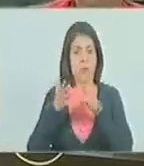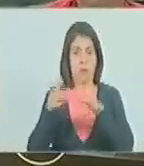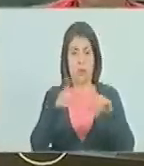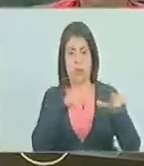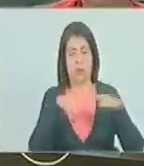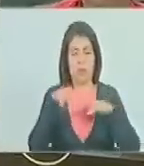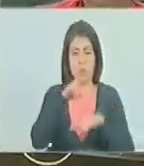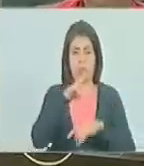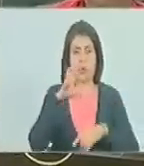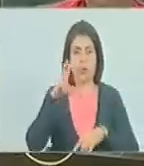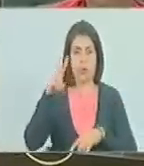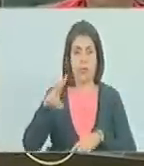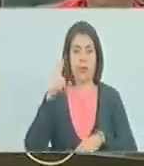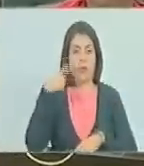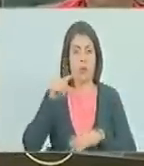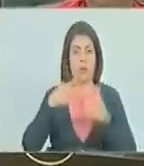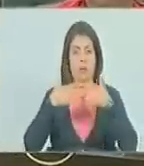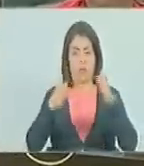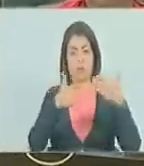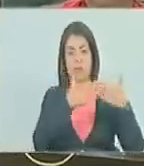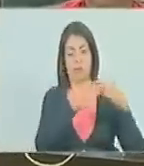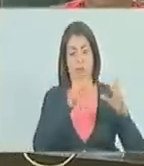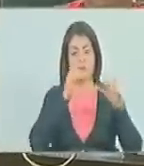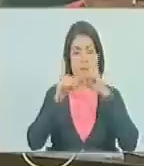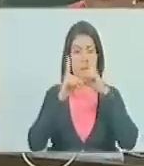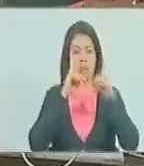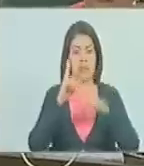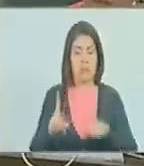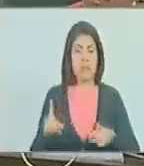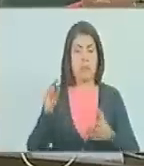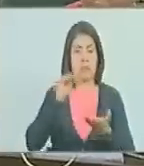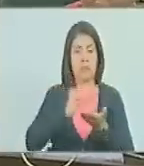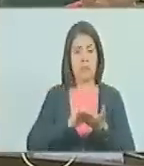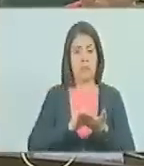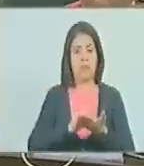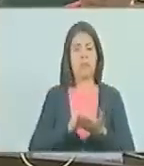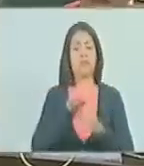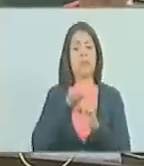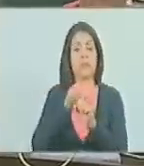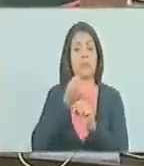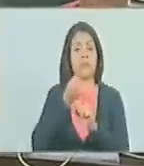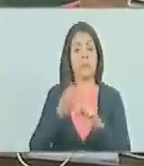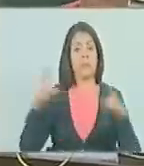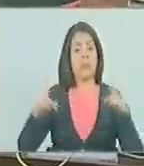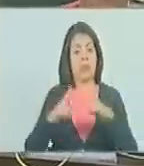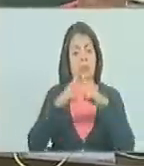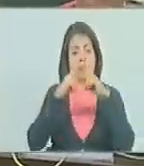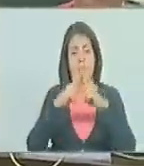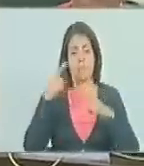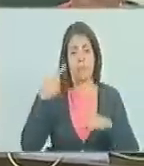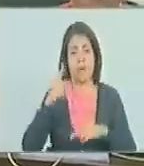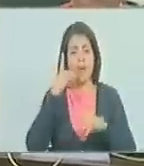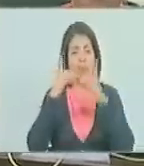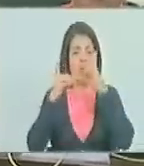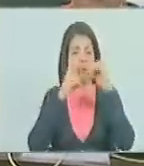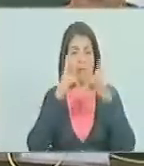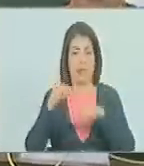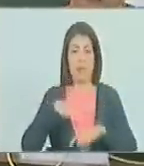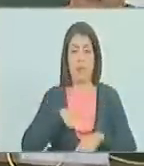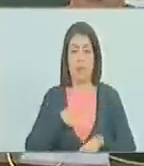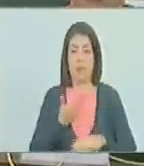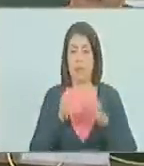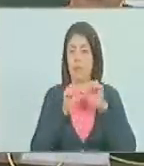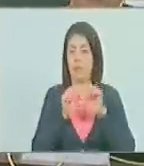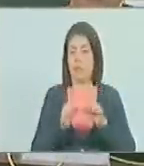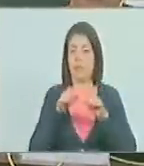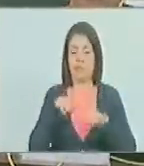en la UCV. Hay que abrir espacios de discusión donde tengamos foros, donde tengamos encuentros, donde tengamos debates, donde podamos